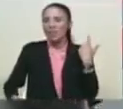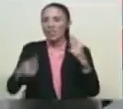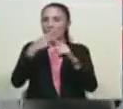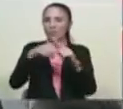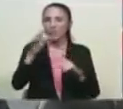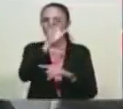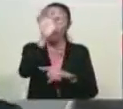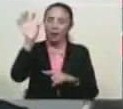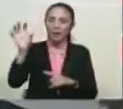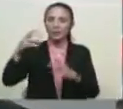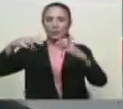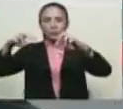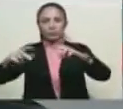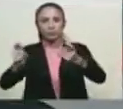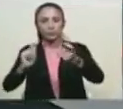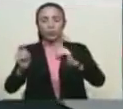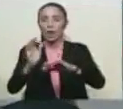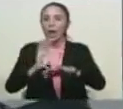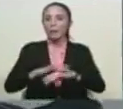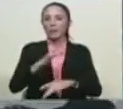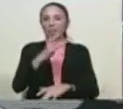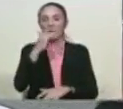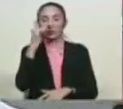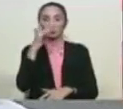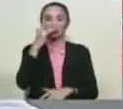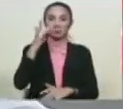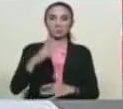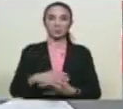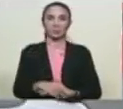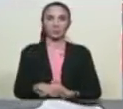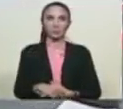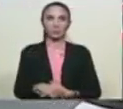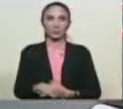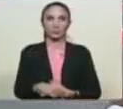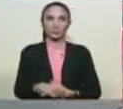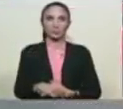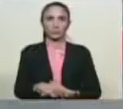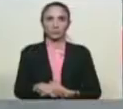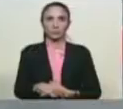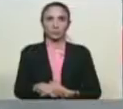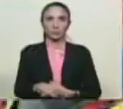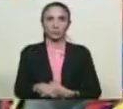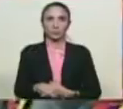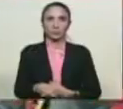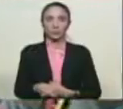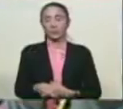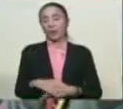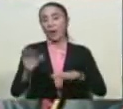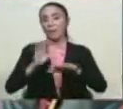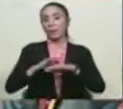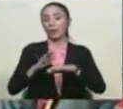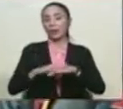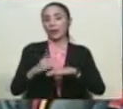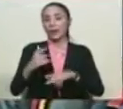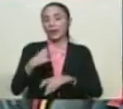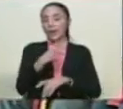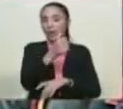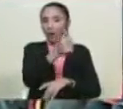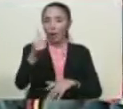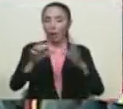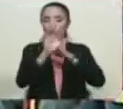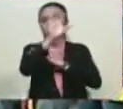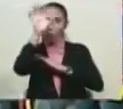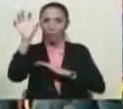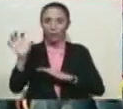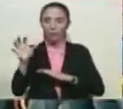quiere sentar con Mauricio Macri porque le huele mal. No se quiere sentar con Juan Manuel Santos porque le huele a